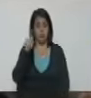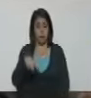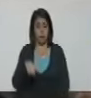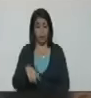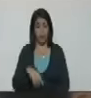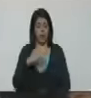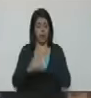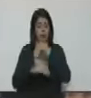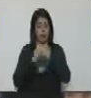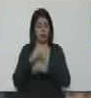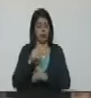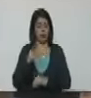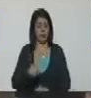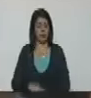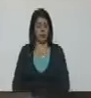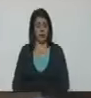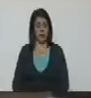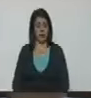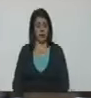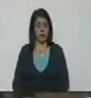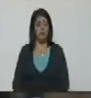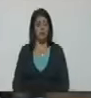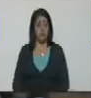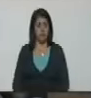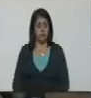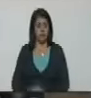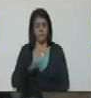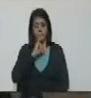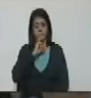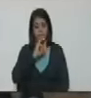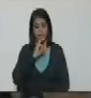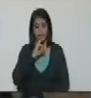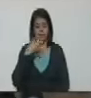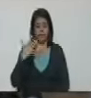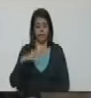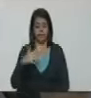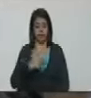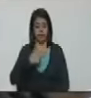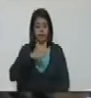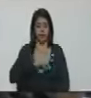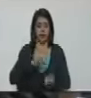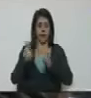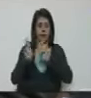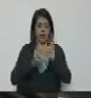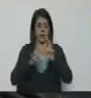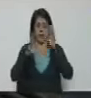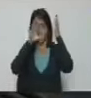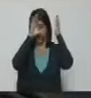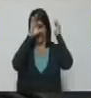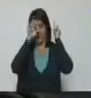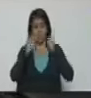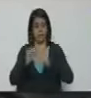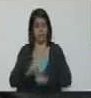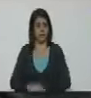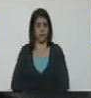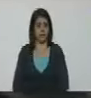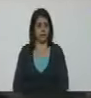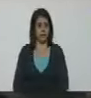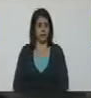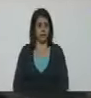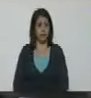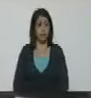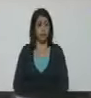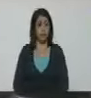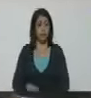a tocar un, digamos, caso bastante complejo, como llevar nuestras relaciones diplomáticas con